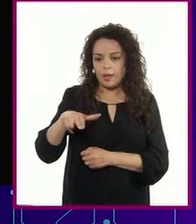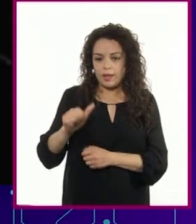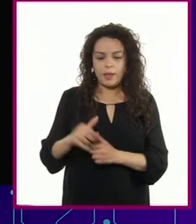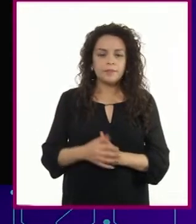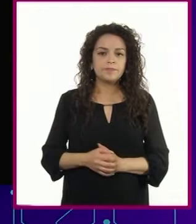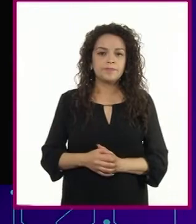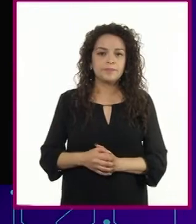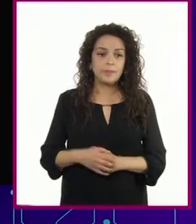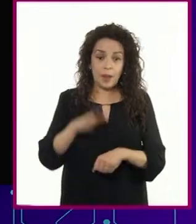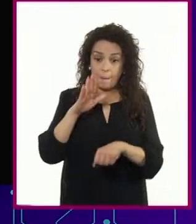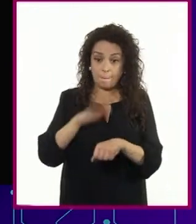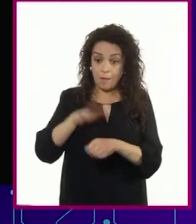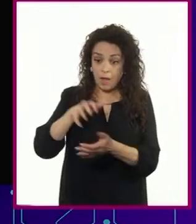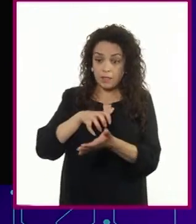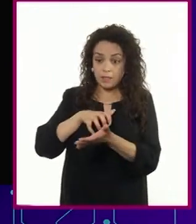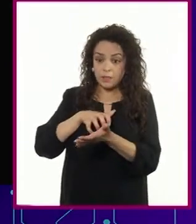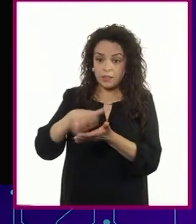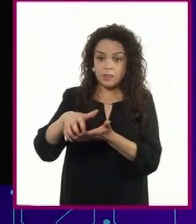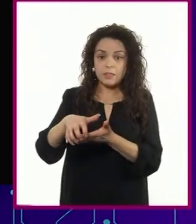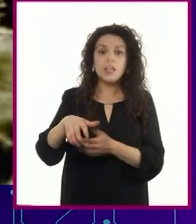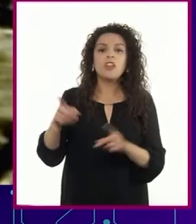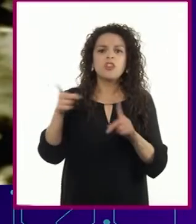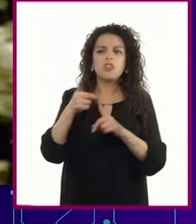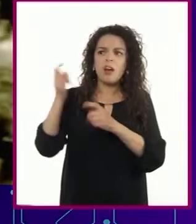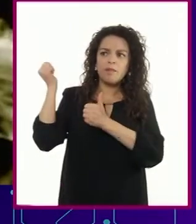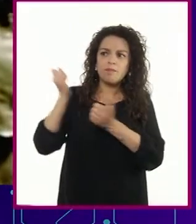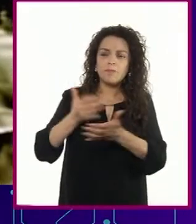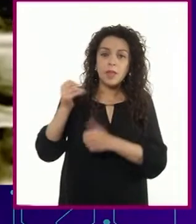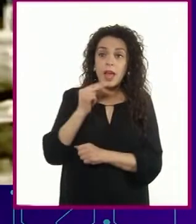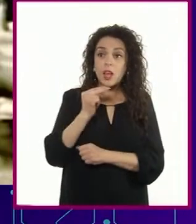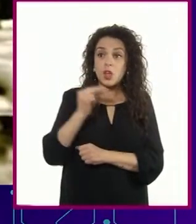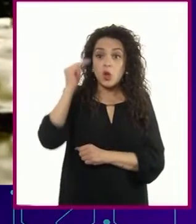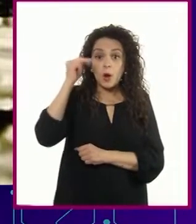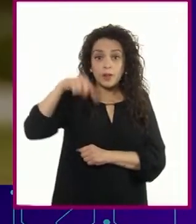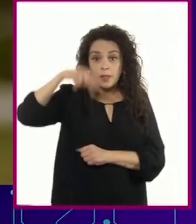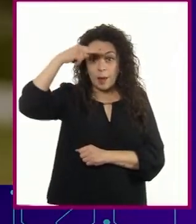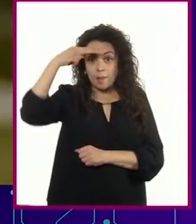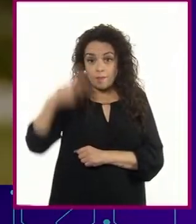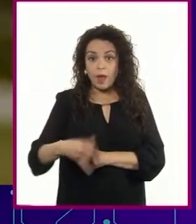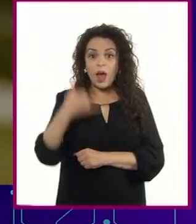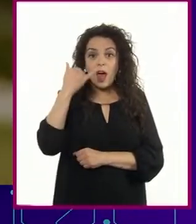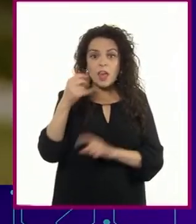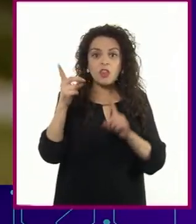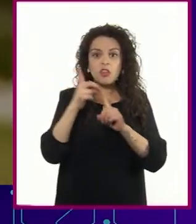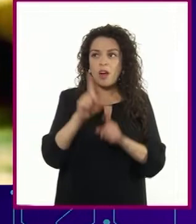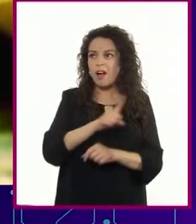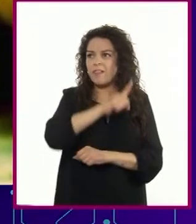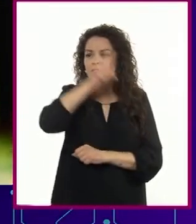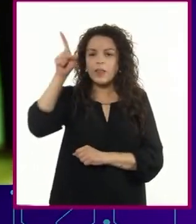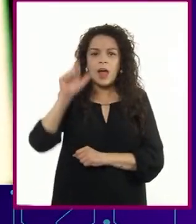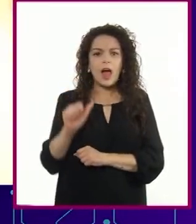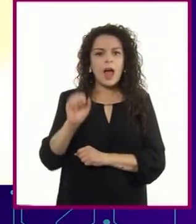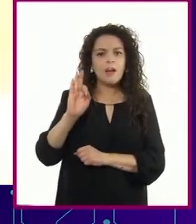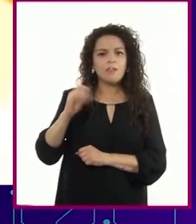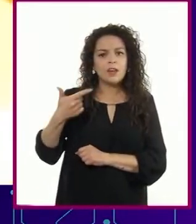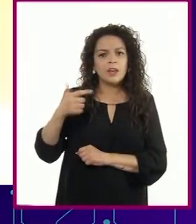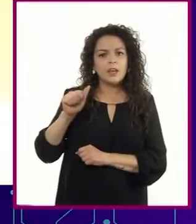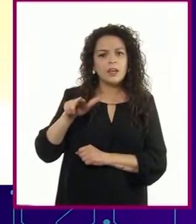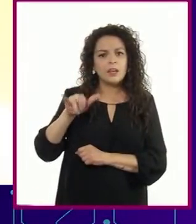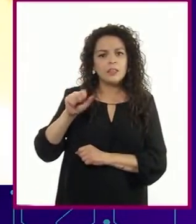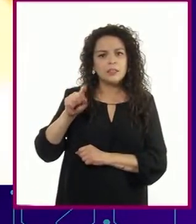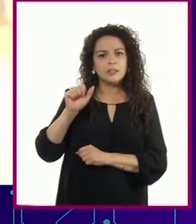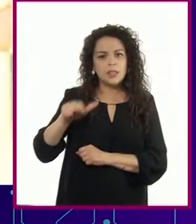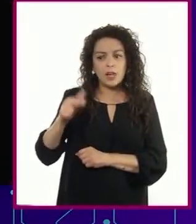La mayoría viene del norte de México y también de Afganistán. En algunas partes de México se trafica